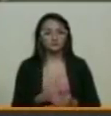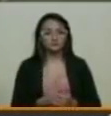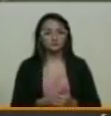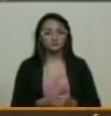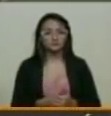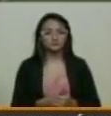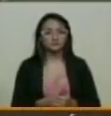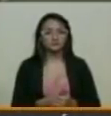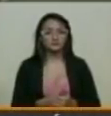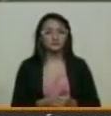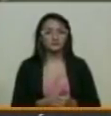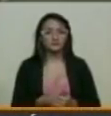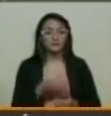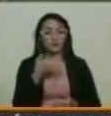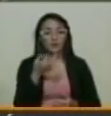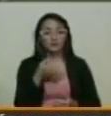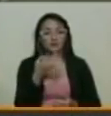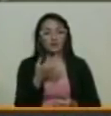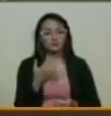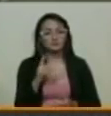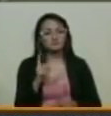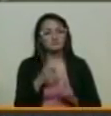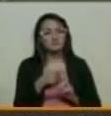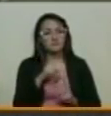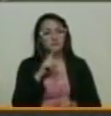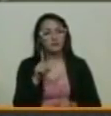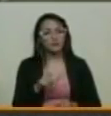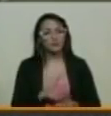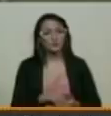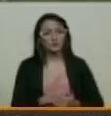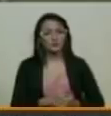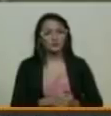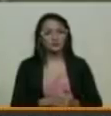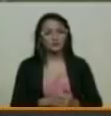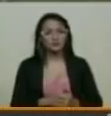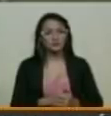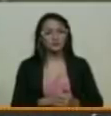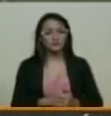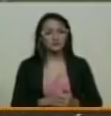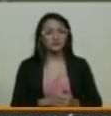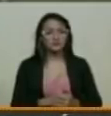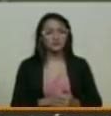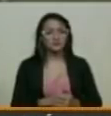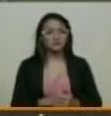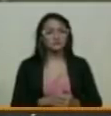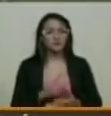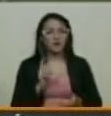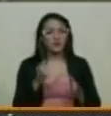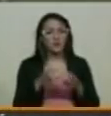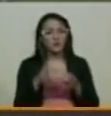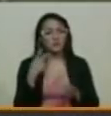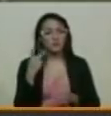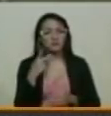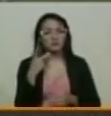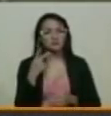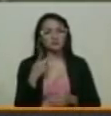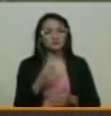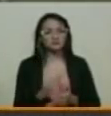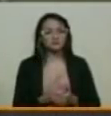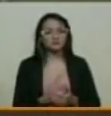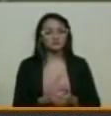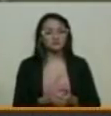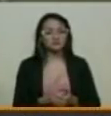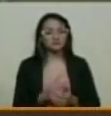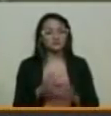Buenas tardes, rectora. En principio quisiera consultar con respecto a el estatus de algunas organizaciones con fines políticos que en específico